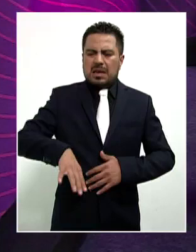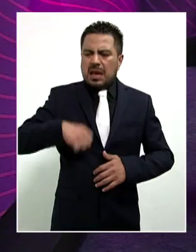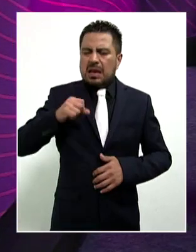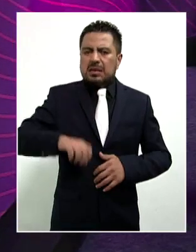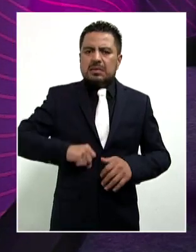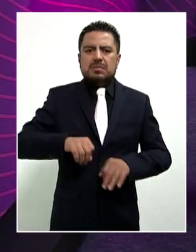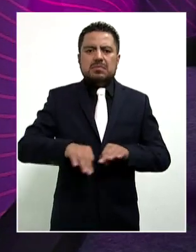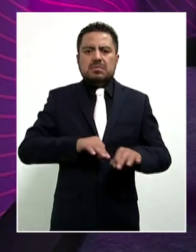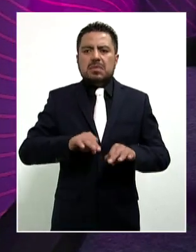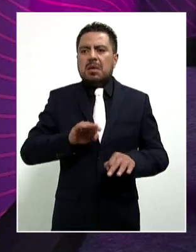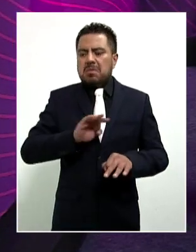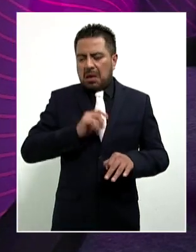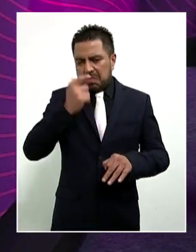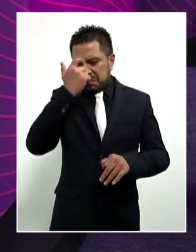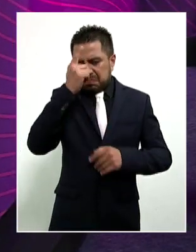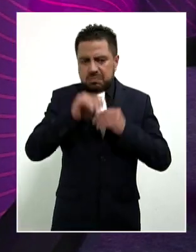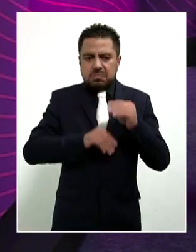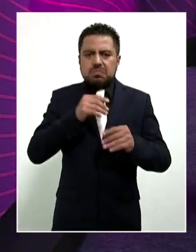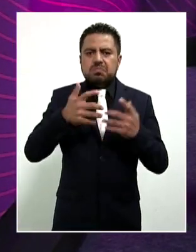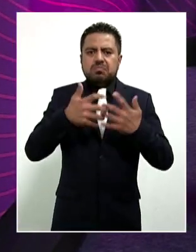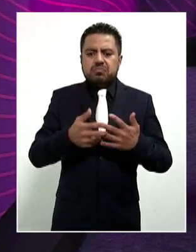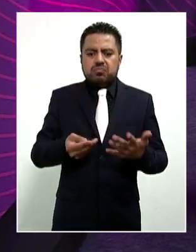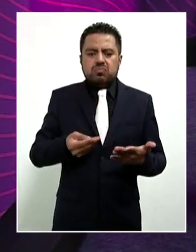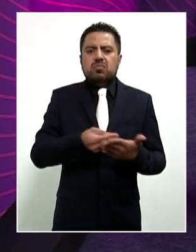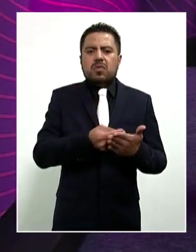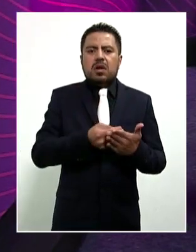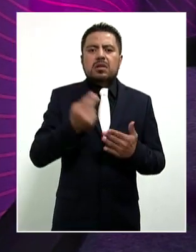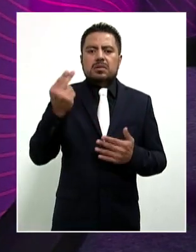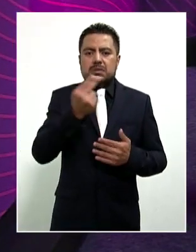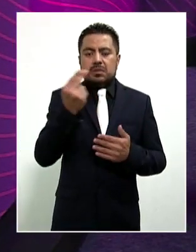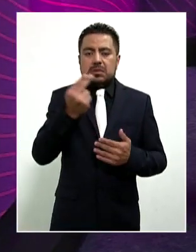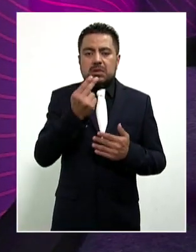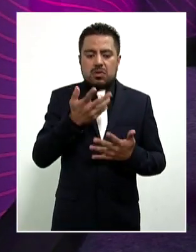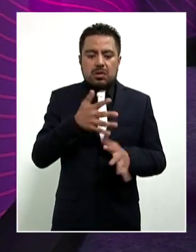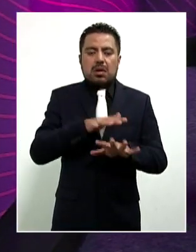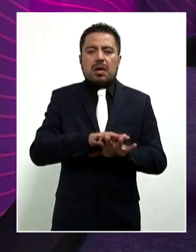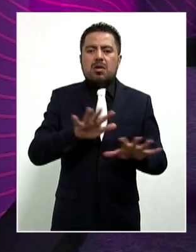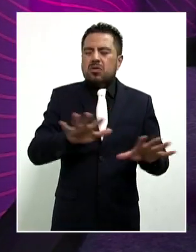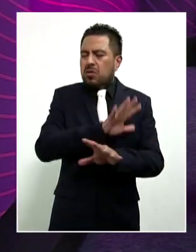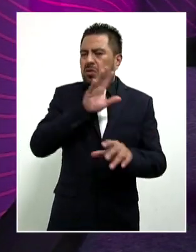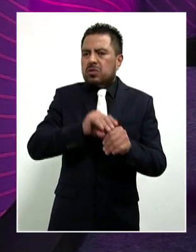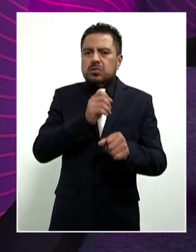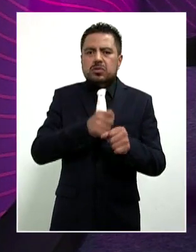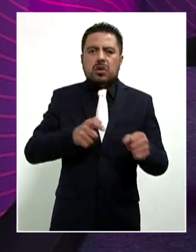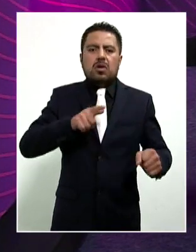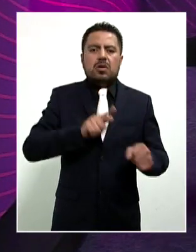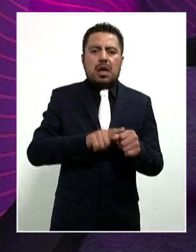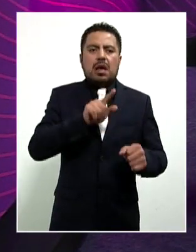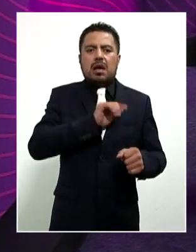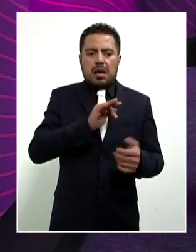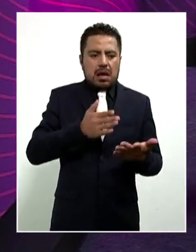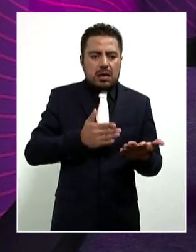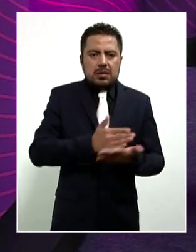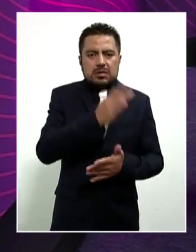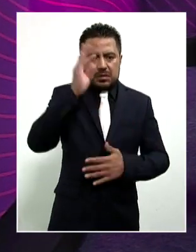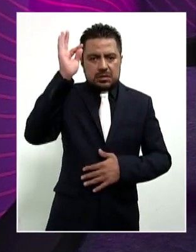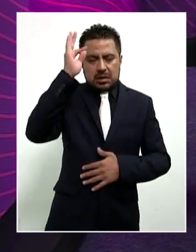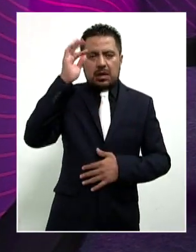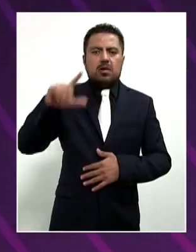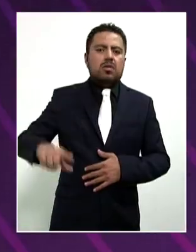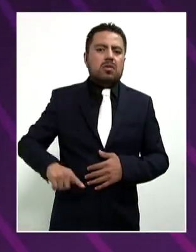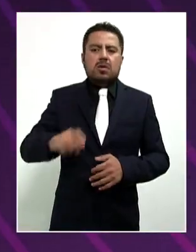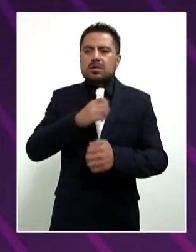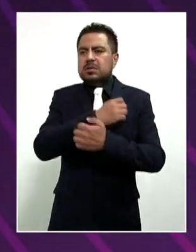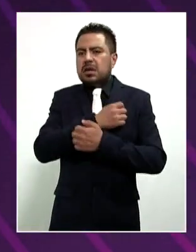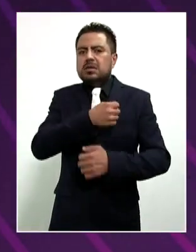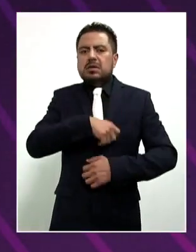ser productivos, de poder contribuir. Se necesita tener una integración plenamente social, estar acceso a servicios públicos de